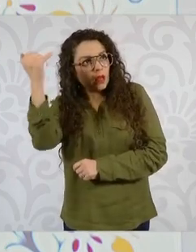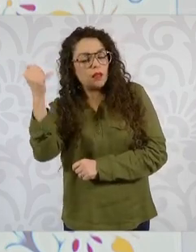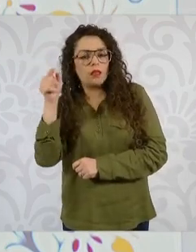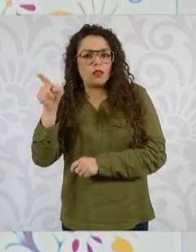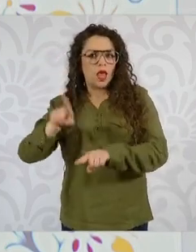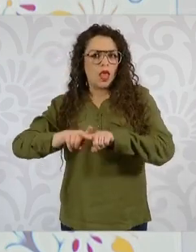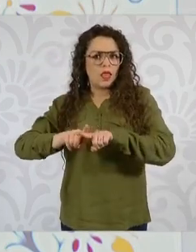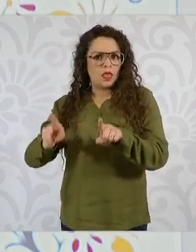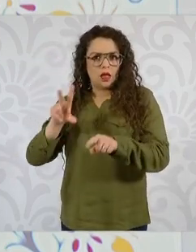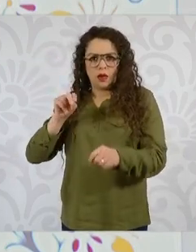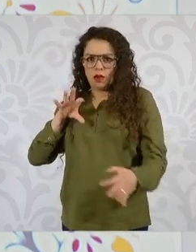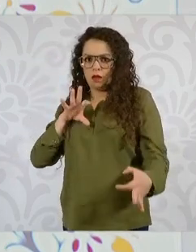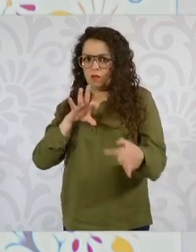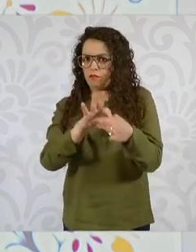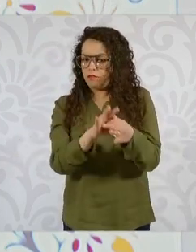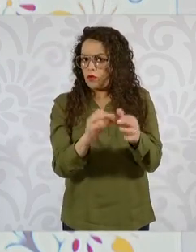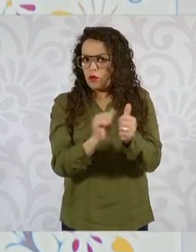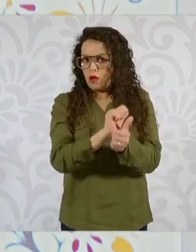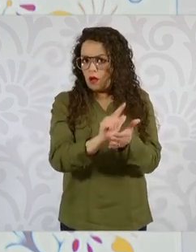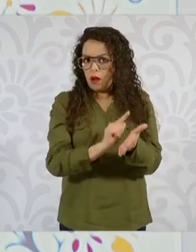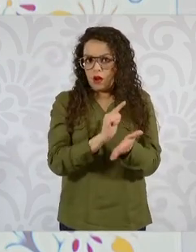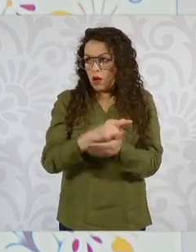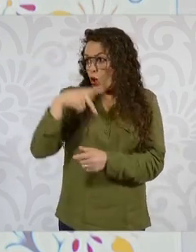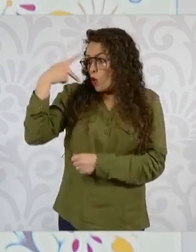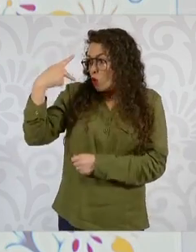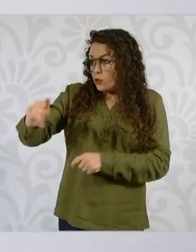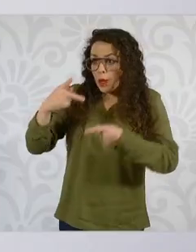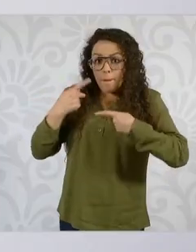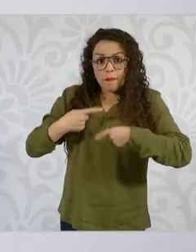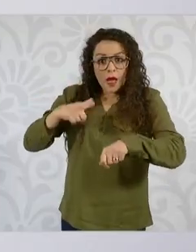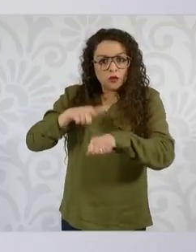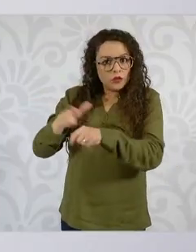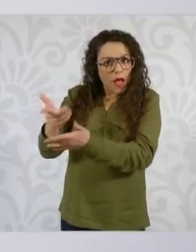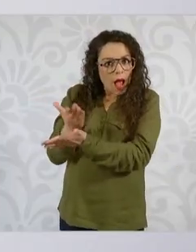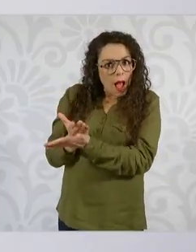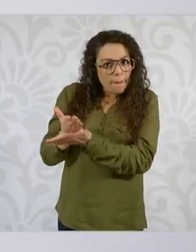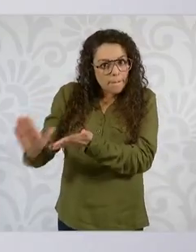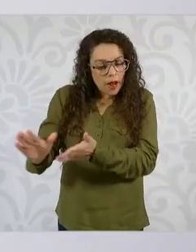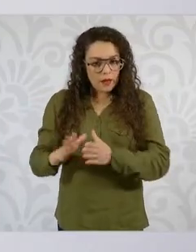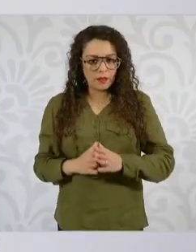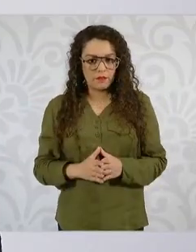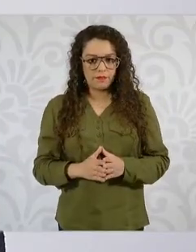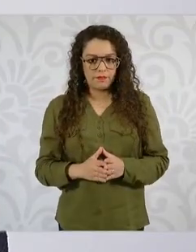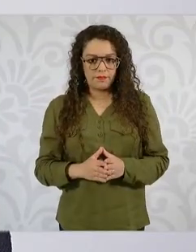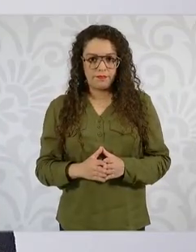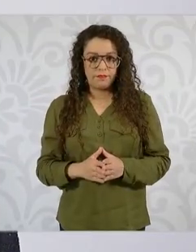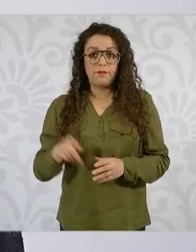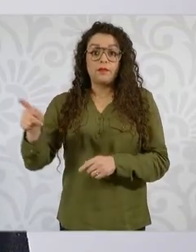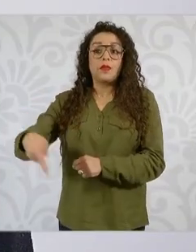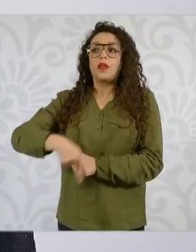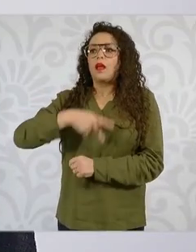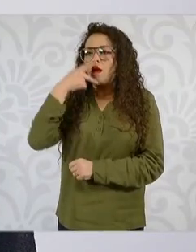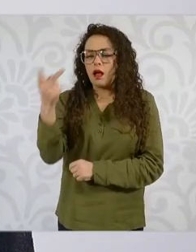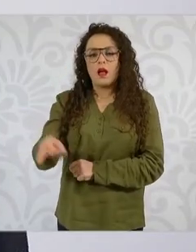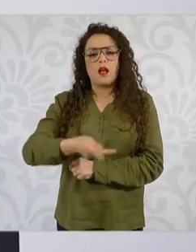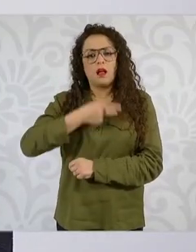ver con las leyes con el Estado de Derecho que tanto se habla